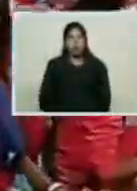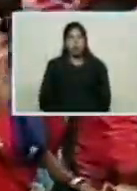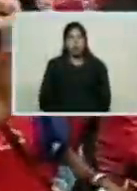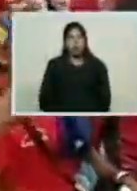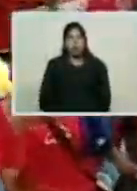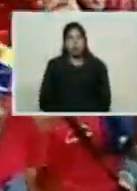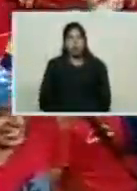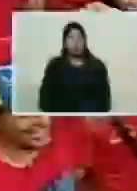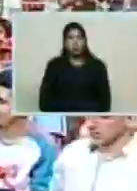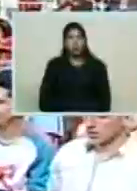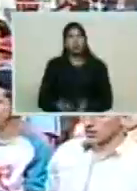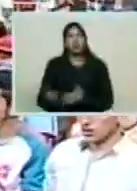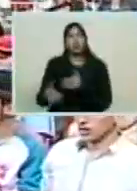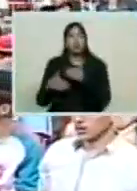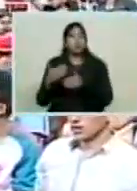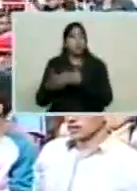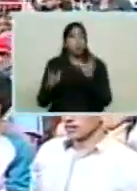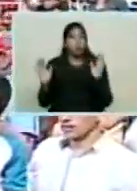Y avancemos